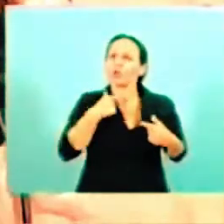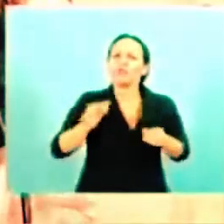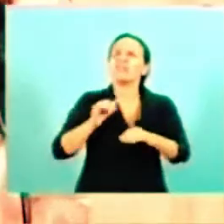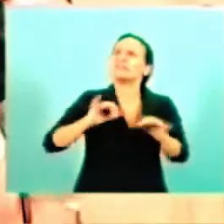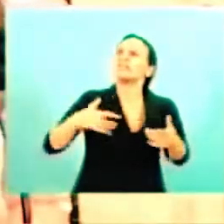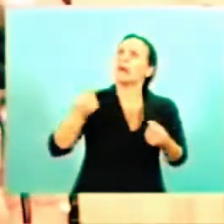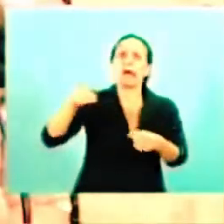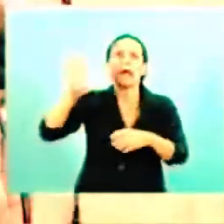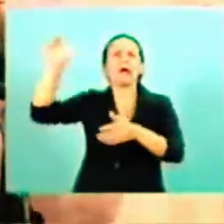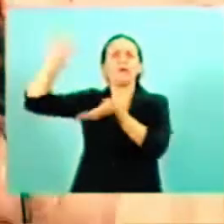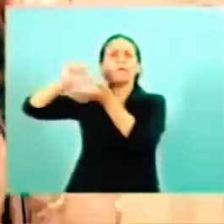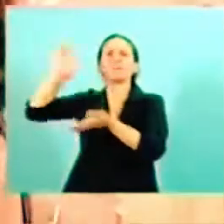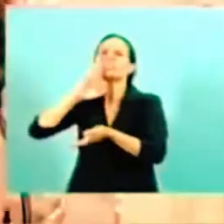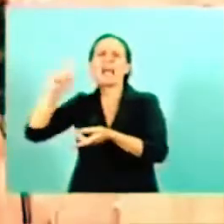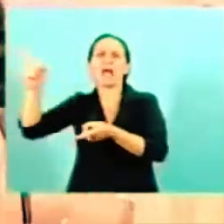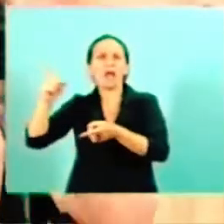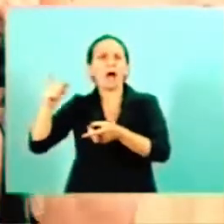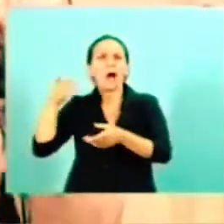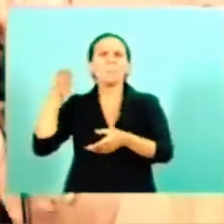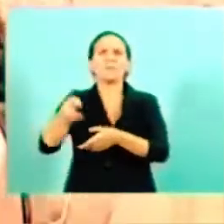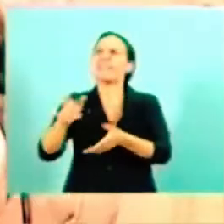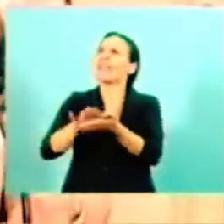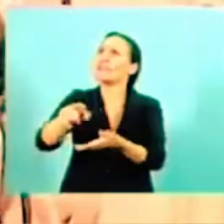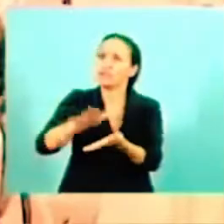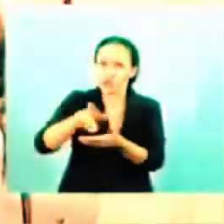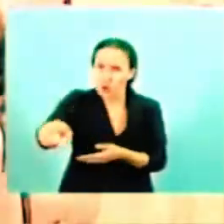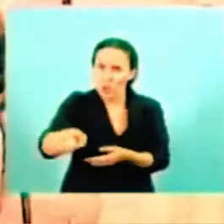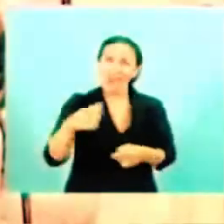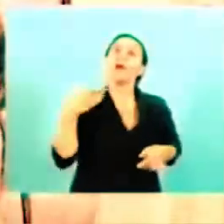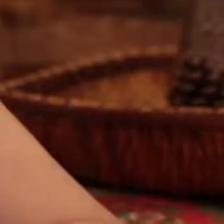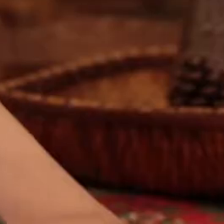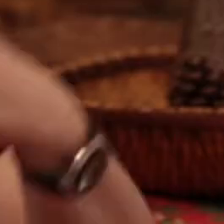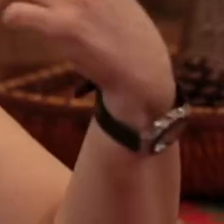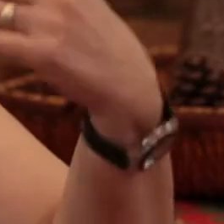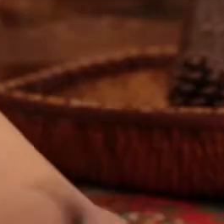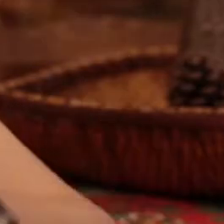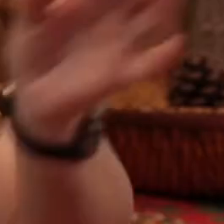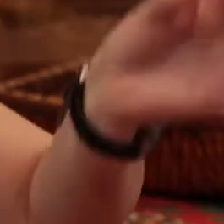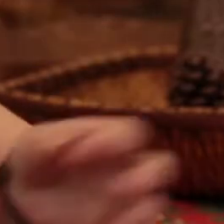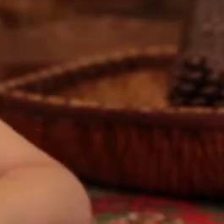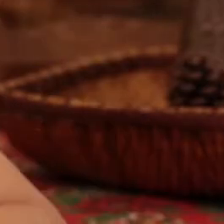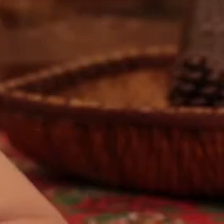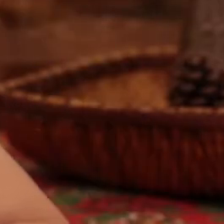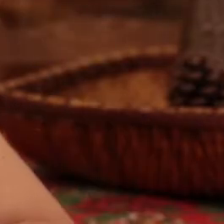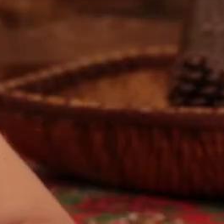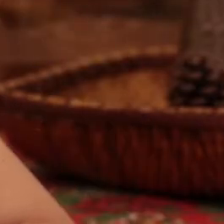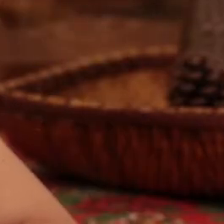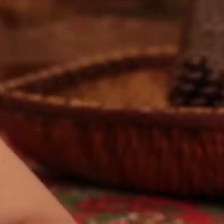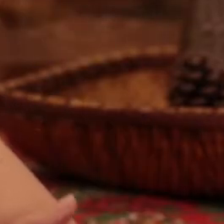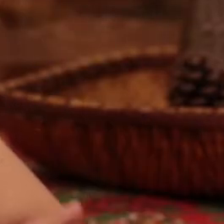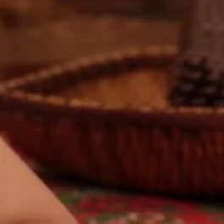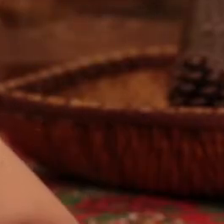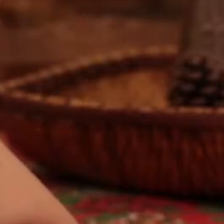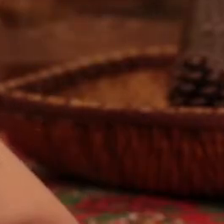escuché el discurso de la señora presidenta de Cristina, me acerqué luego al Facebook